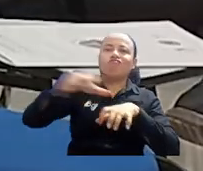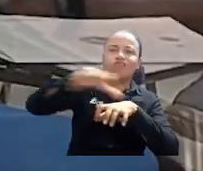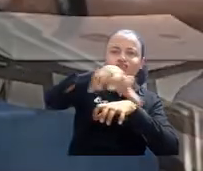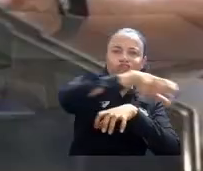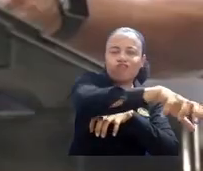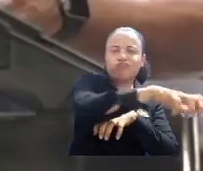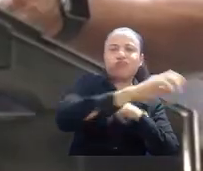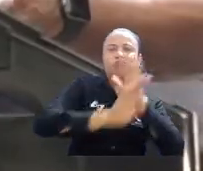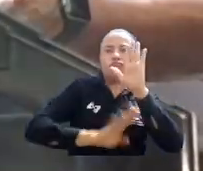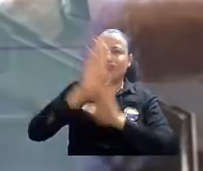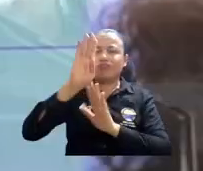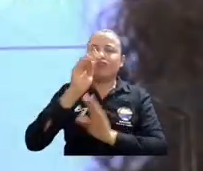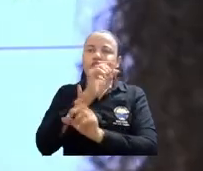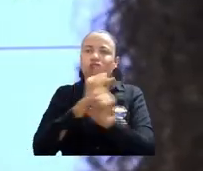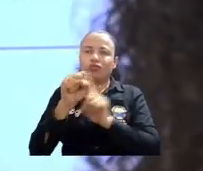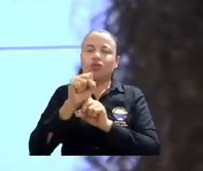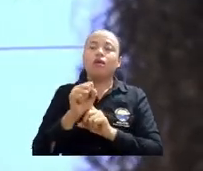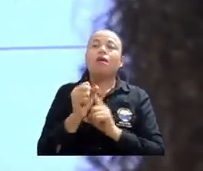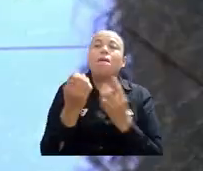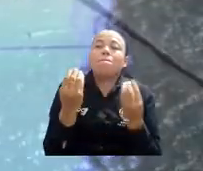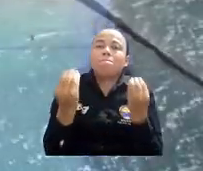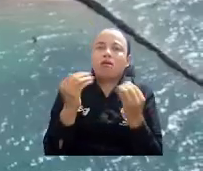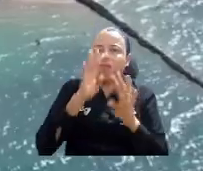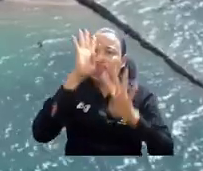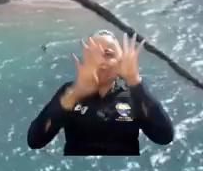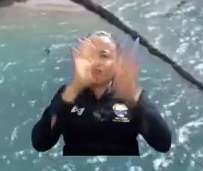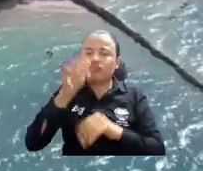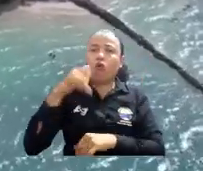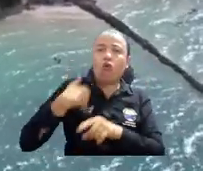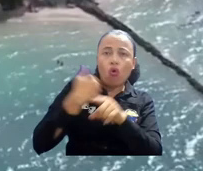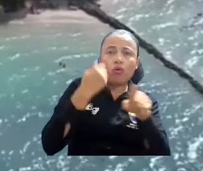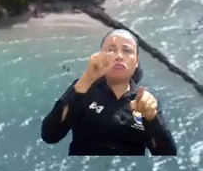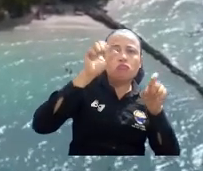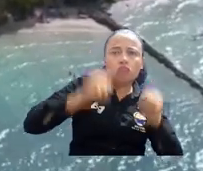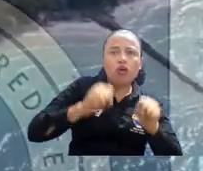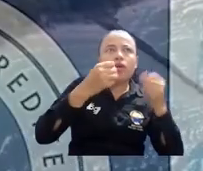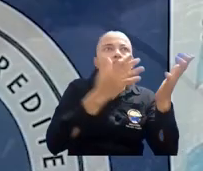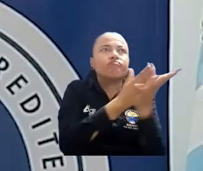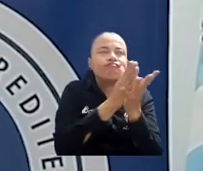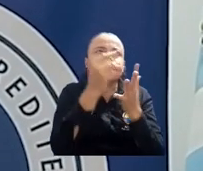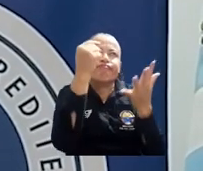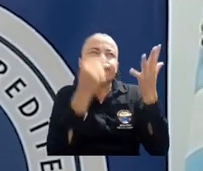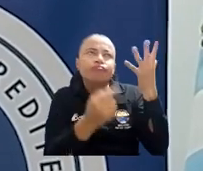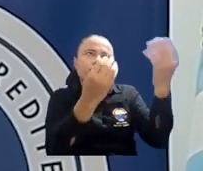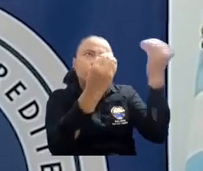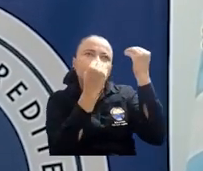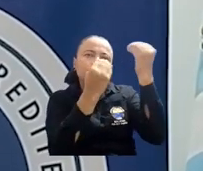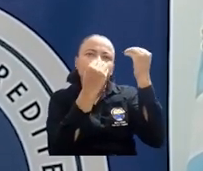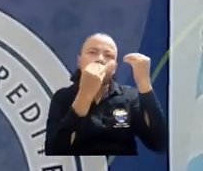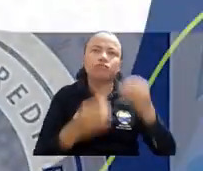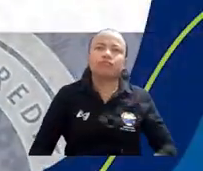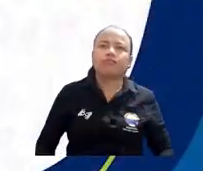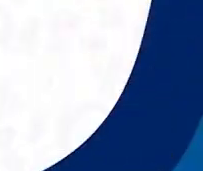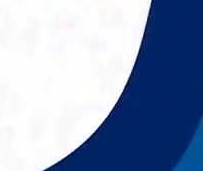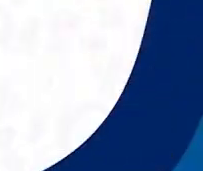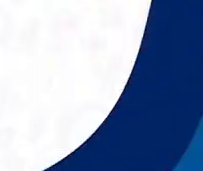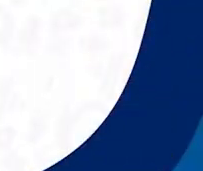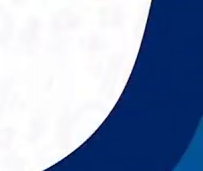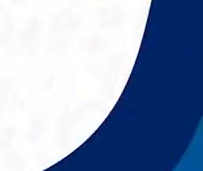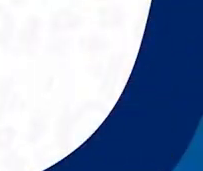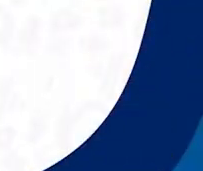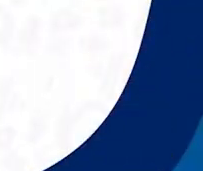proyección social, innovación y emprendimiento para que los jóvenes del archipiélago tengan la oportunidad de formarse en diferentes áreas.